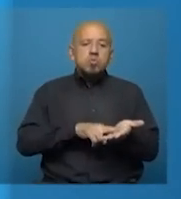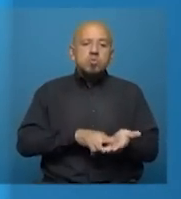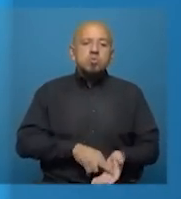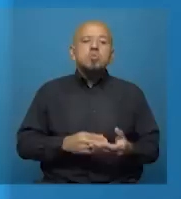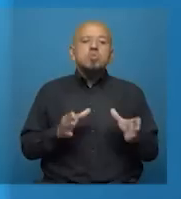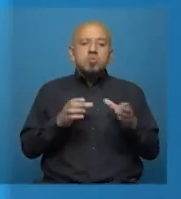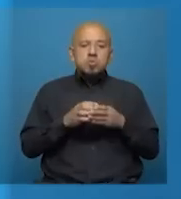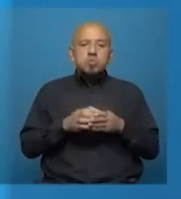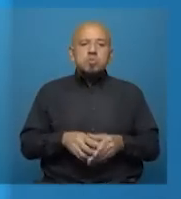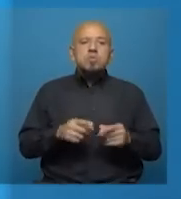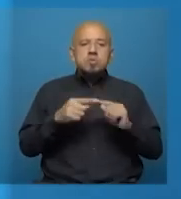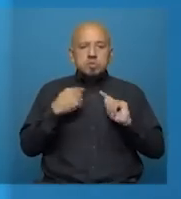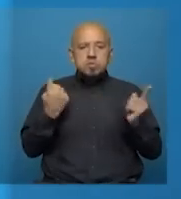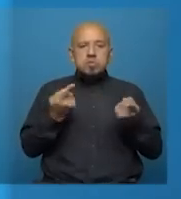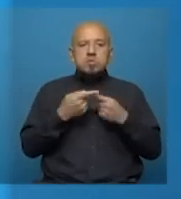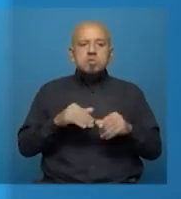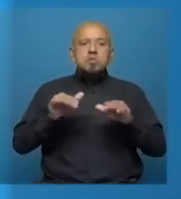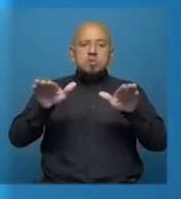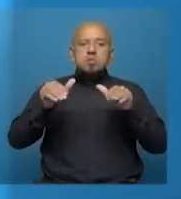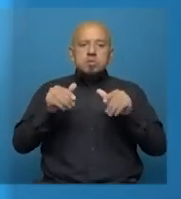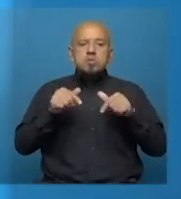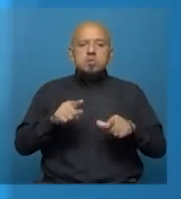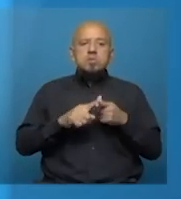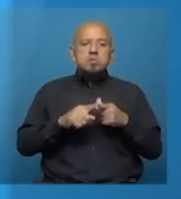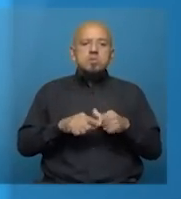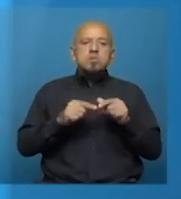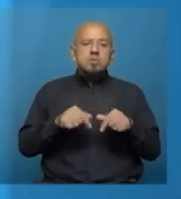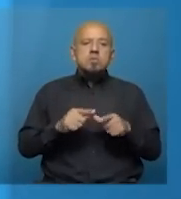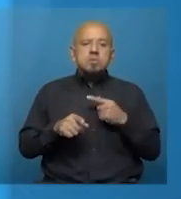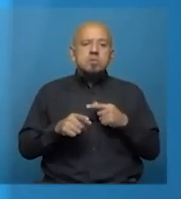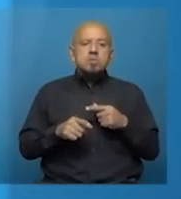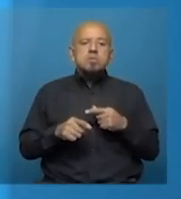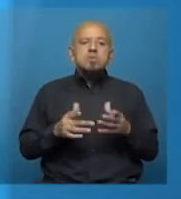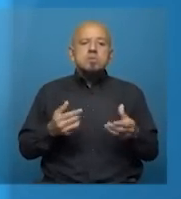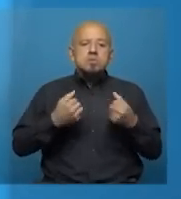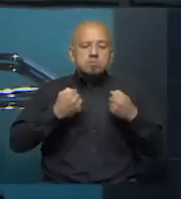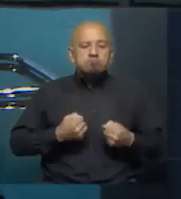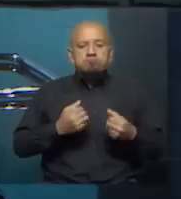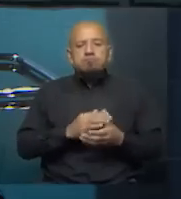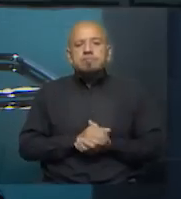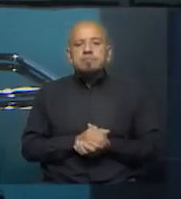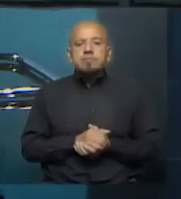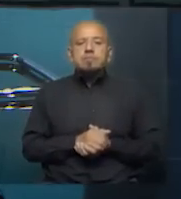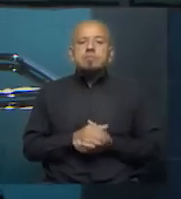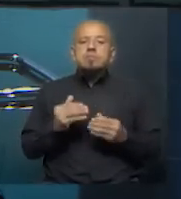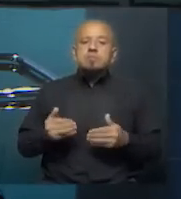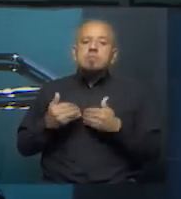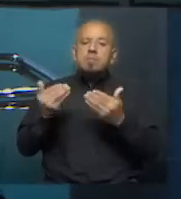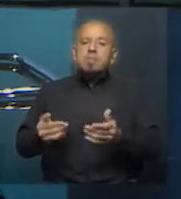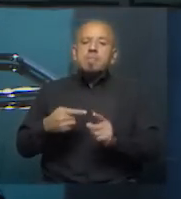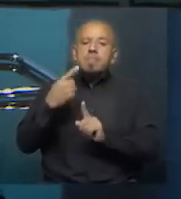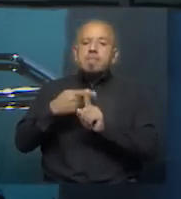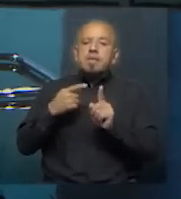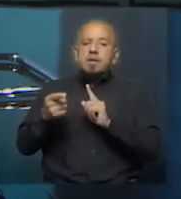conjunto, colectiva, de convocatoria, que nos pare en la cancha fuertemente. Más allá de que se posterga quizás unos meses,